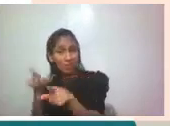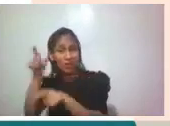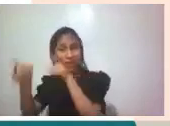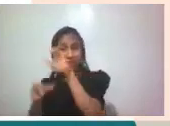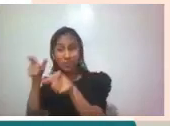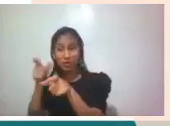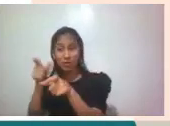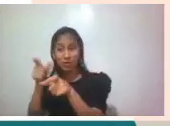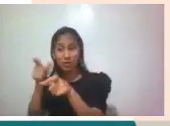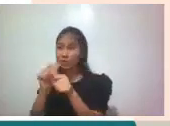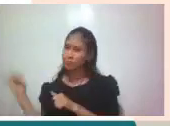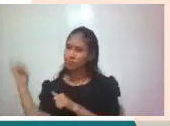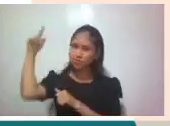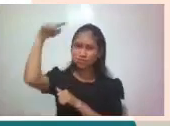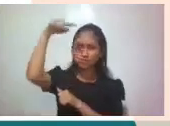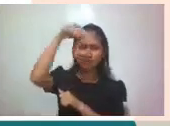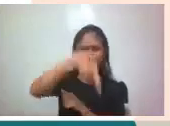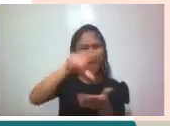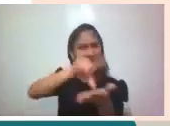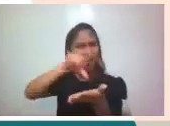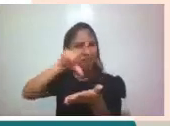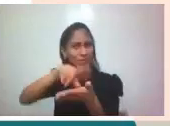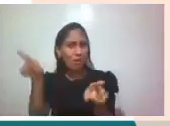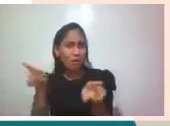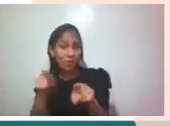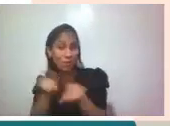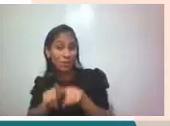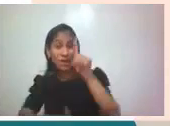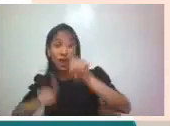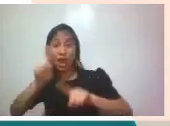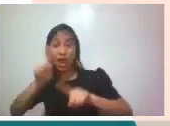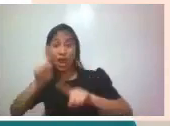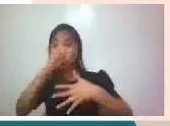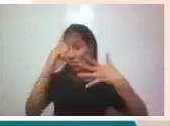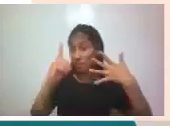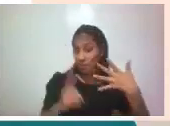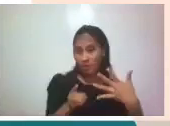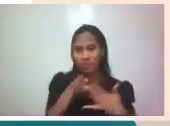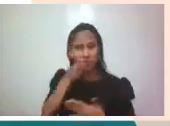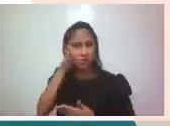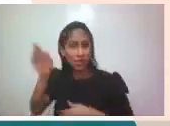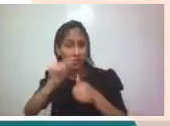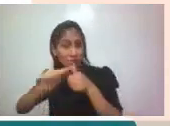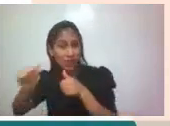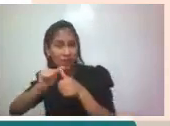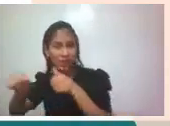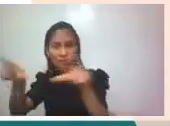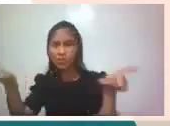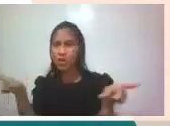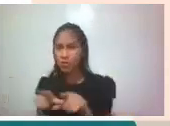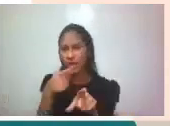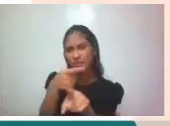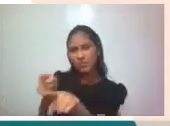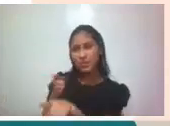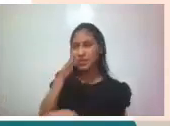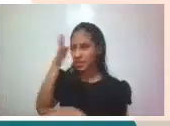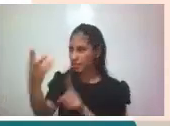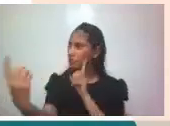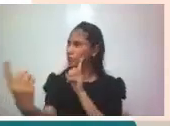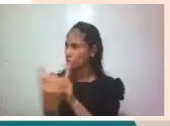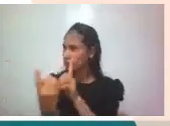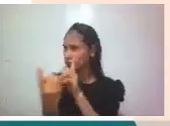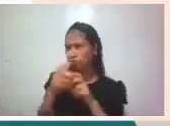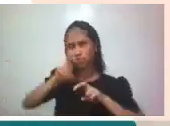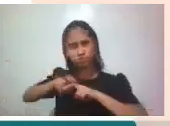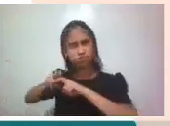hermanos de diferentes lugares, ya sea Lima o algún departamento, cuando lo hacíamos de forma desconcentrada, para poderlos capacitar.